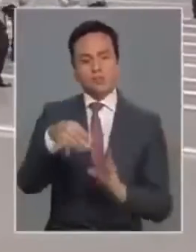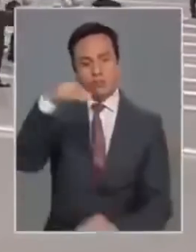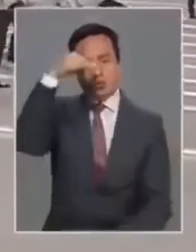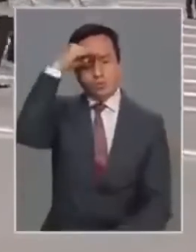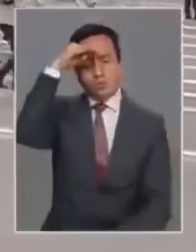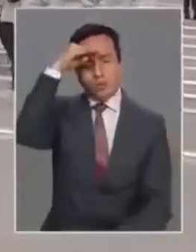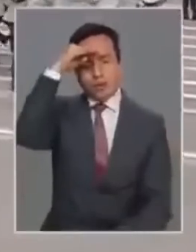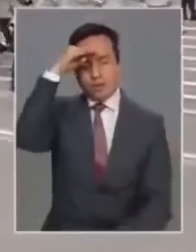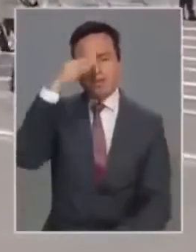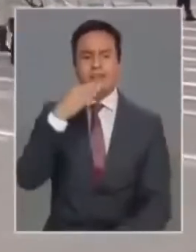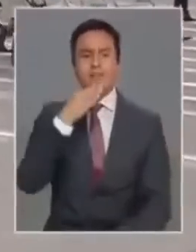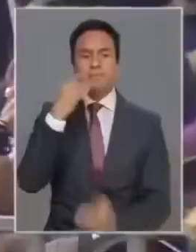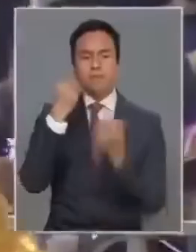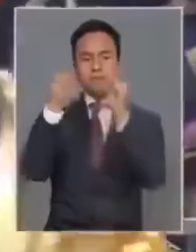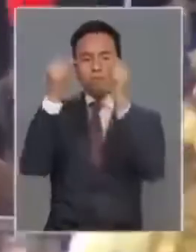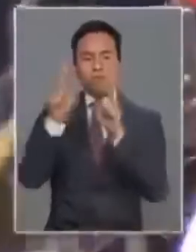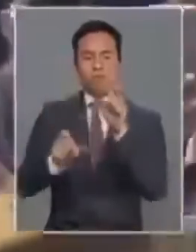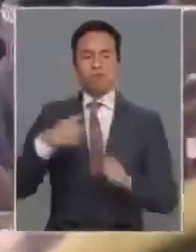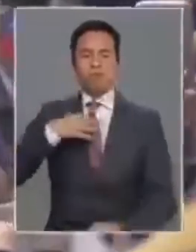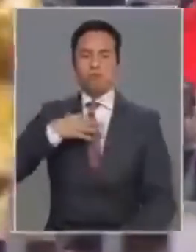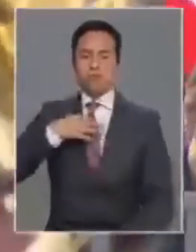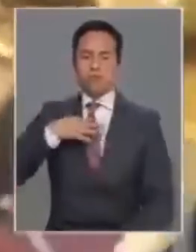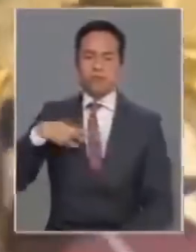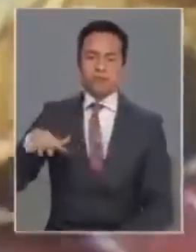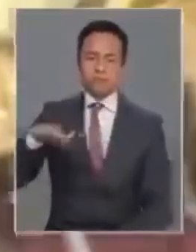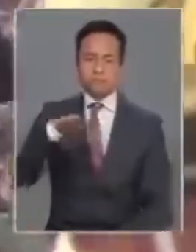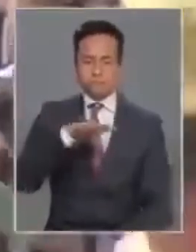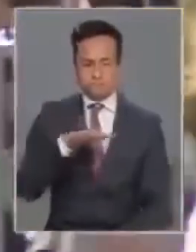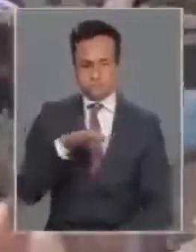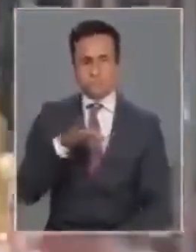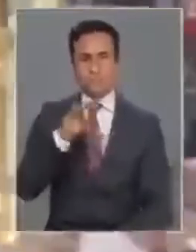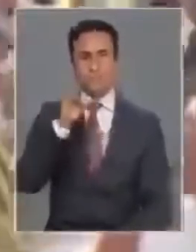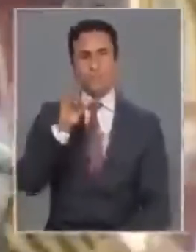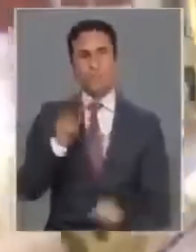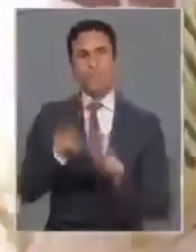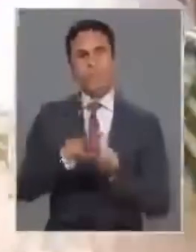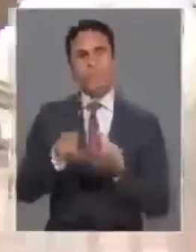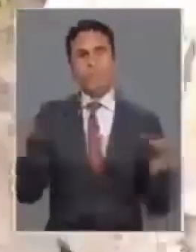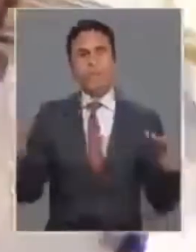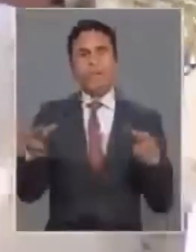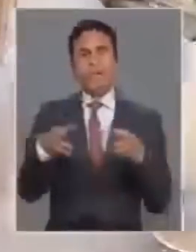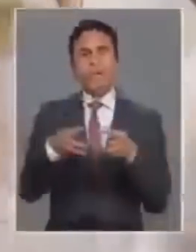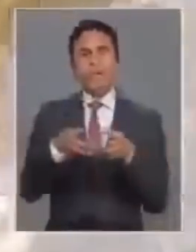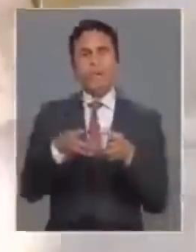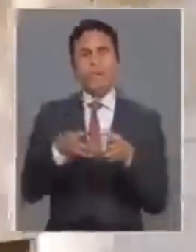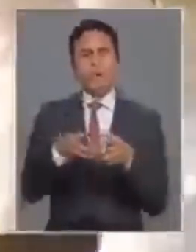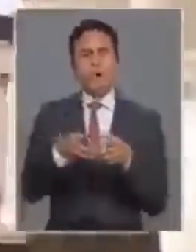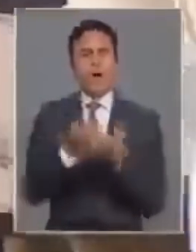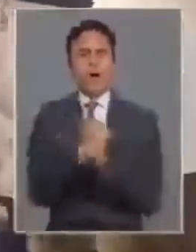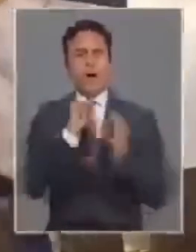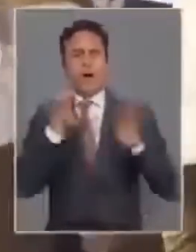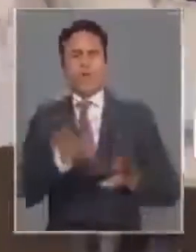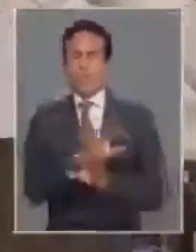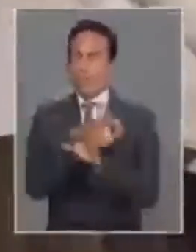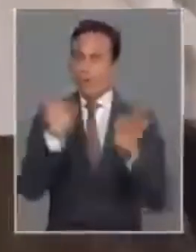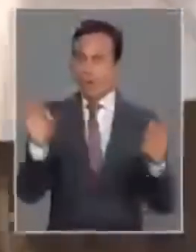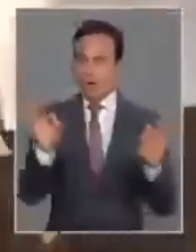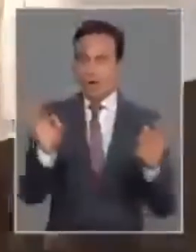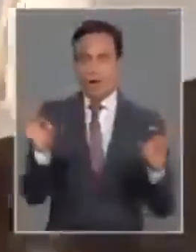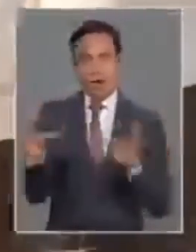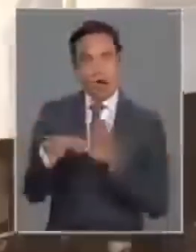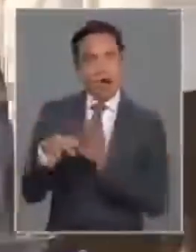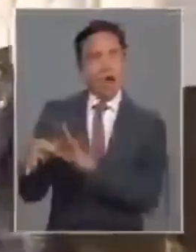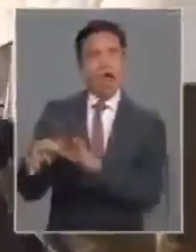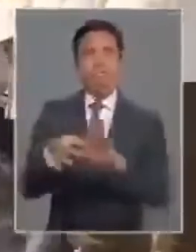confianza y la valoración ciudadana. Permanentes. Y estarán siempre unidos, nunca bajarán sus brazos en una